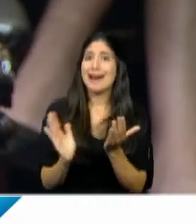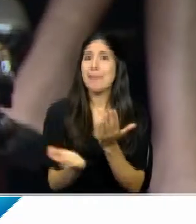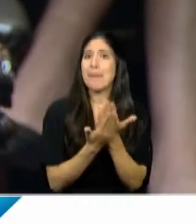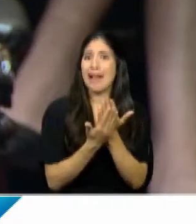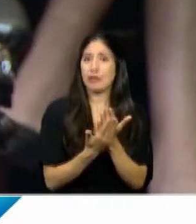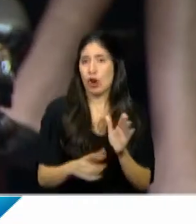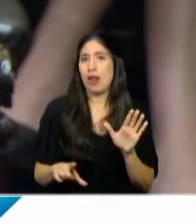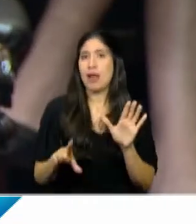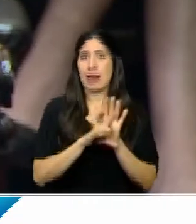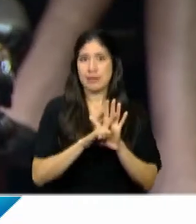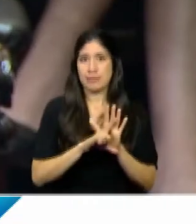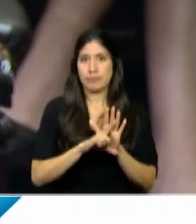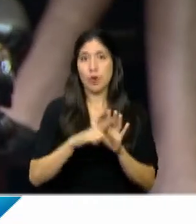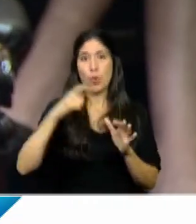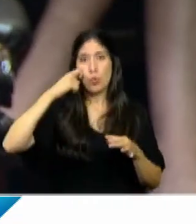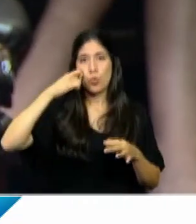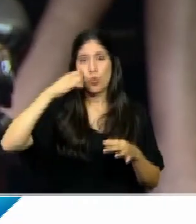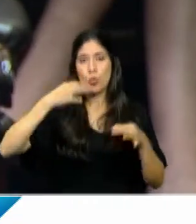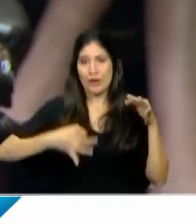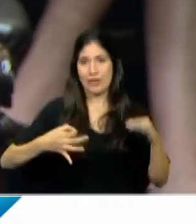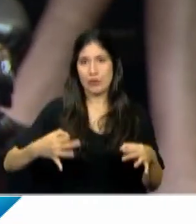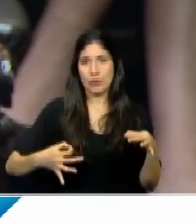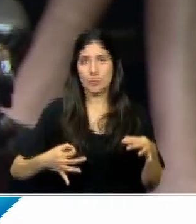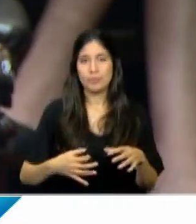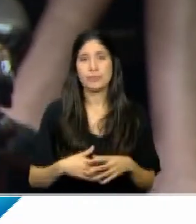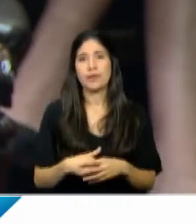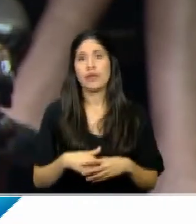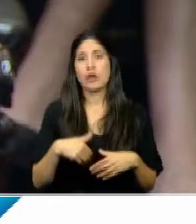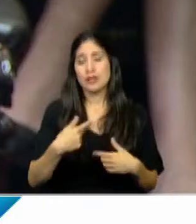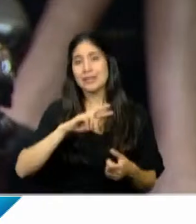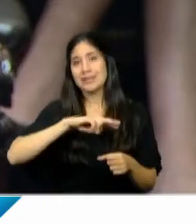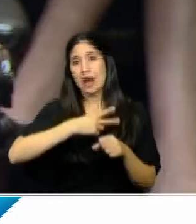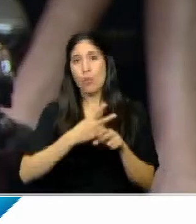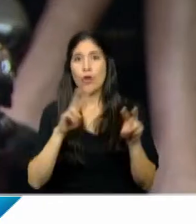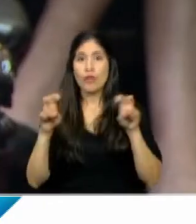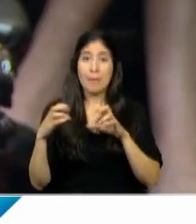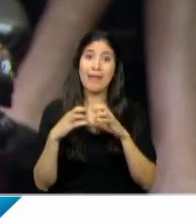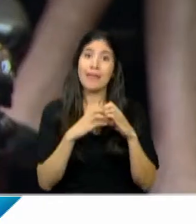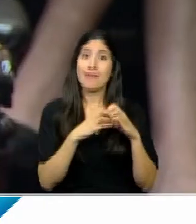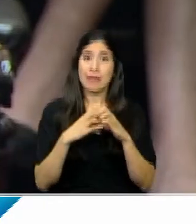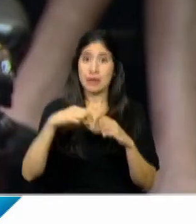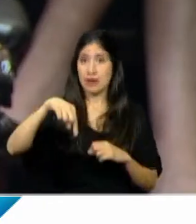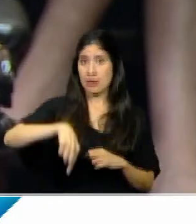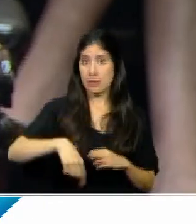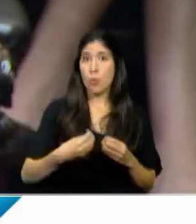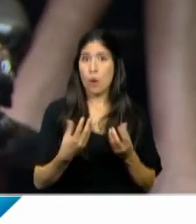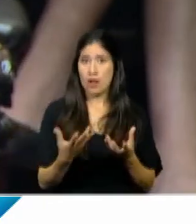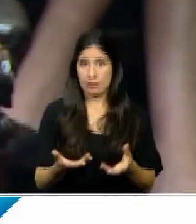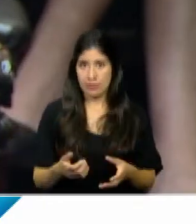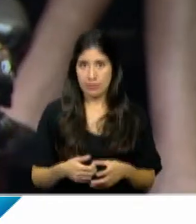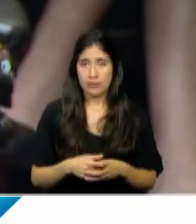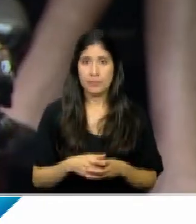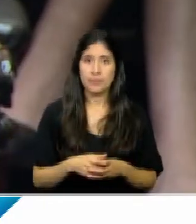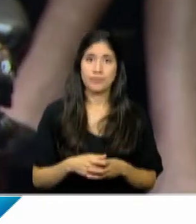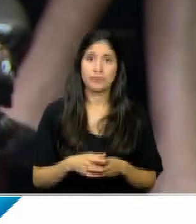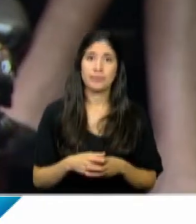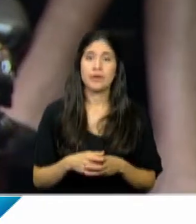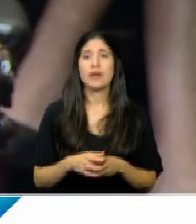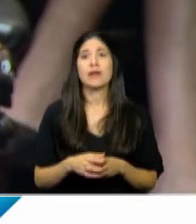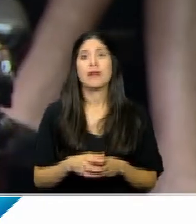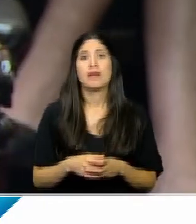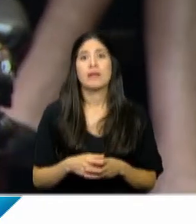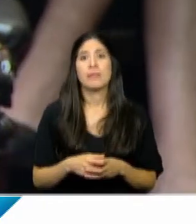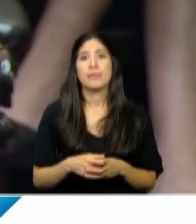La segunda cuestión que se ha debatido aquí tiene que ver con ese, algunos consideran